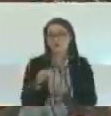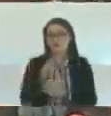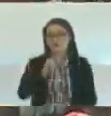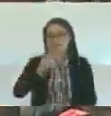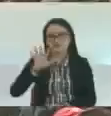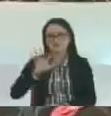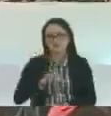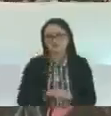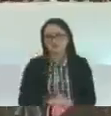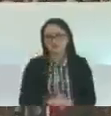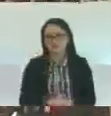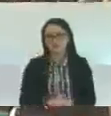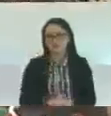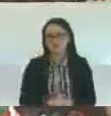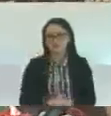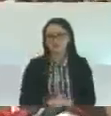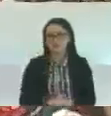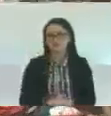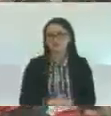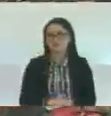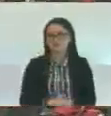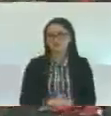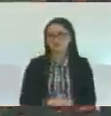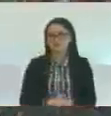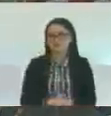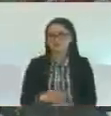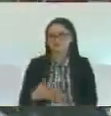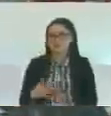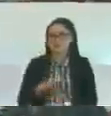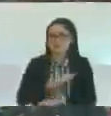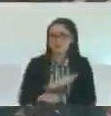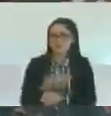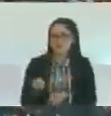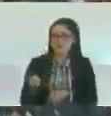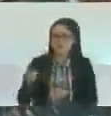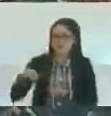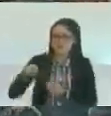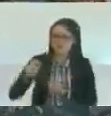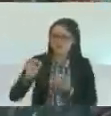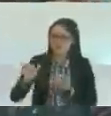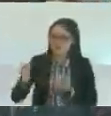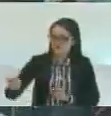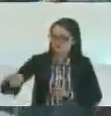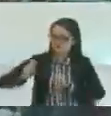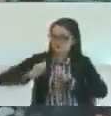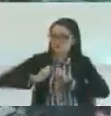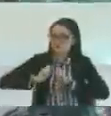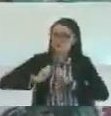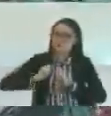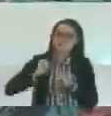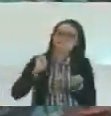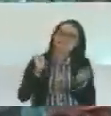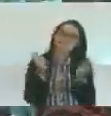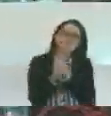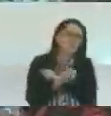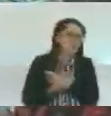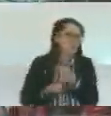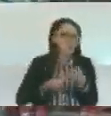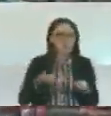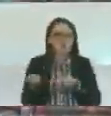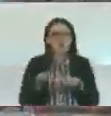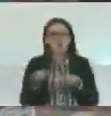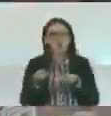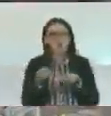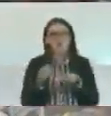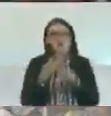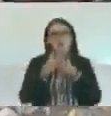2019-2025, yo con el poder que ustedes me dan haré una gran revolución económica para la